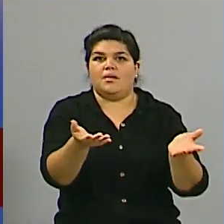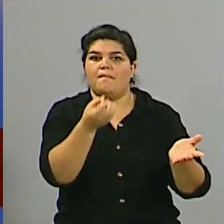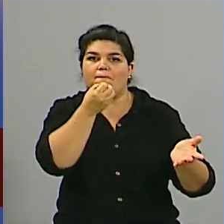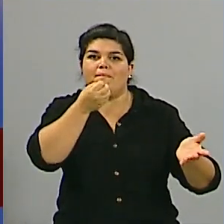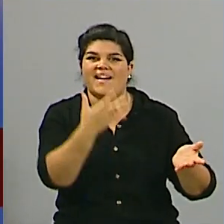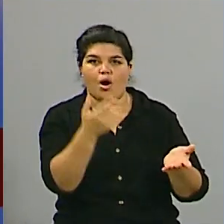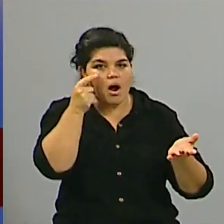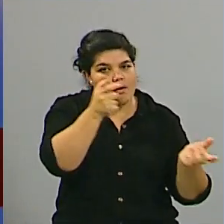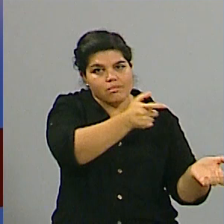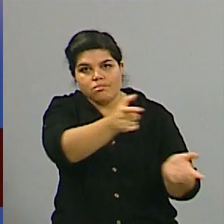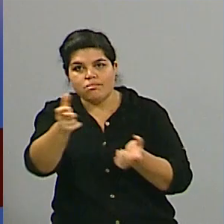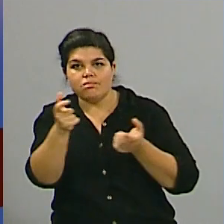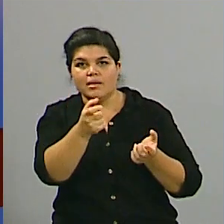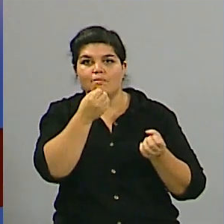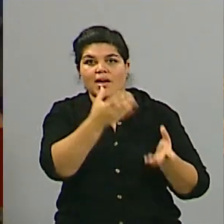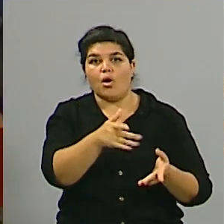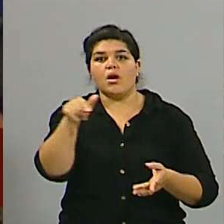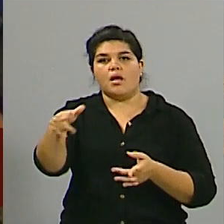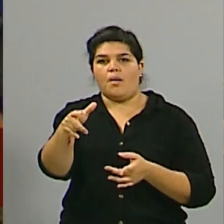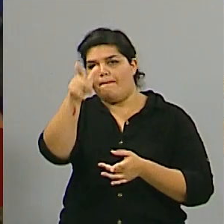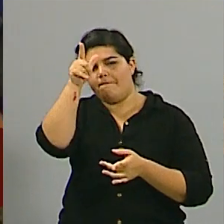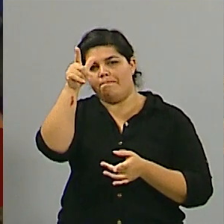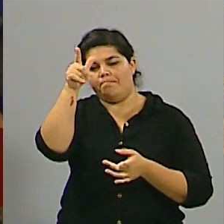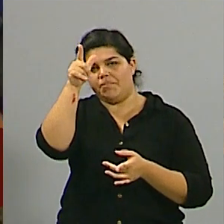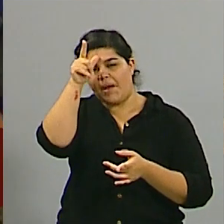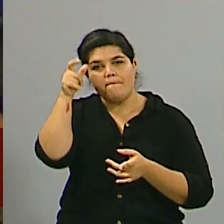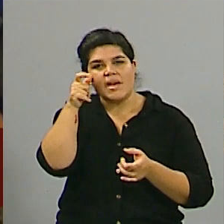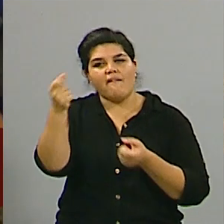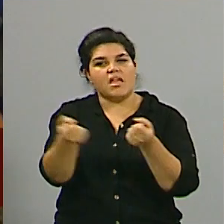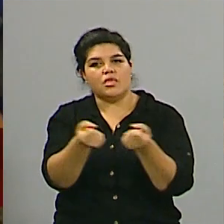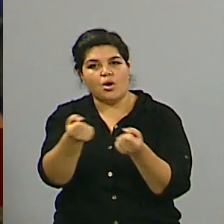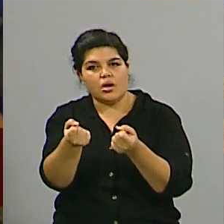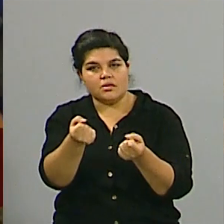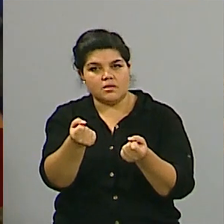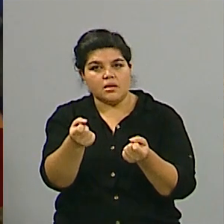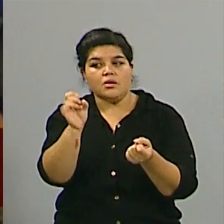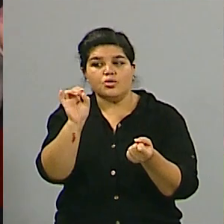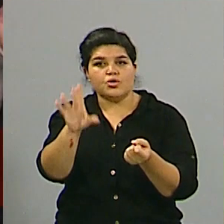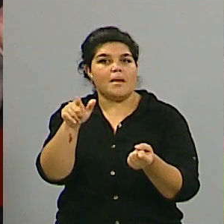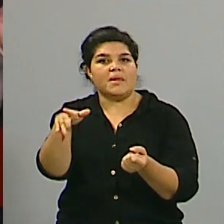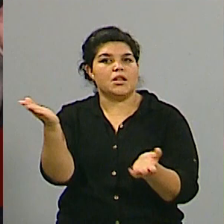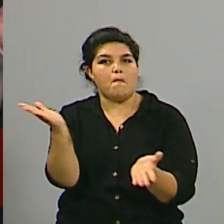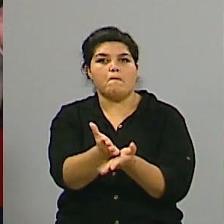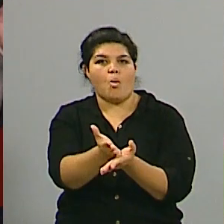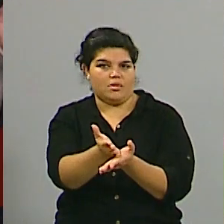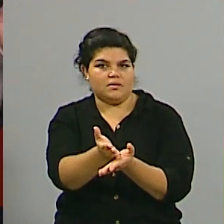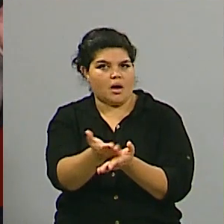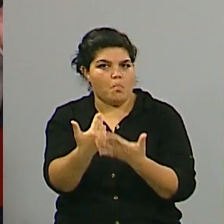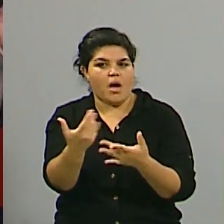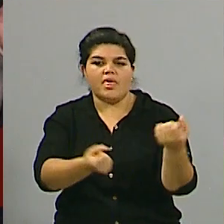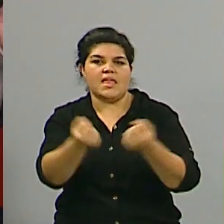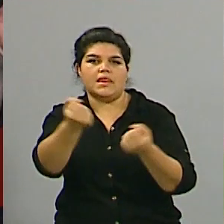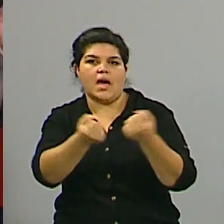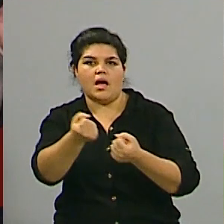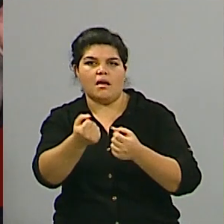que tienen es realizar multas de tránsito. Bueno, nosotros creemos que tenemos que volver a construir un cuerpo de preventores que permita, por ejemplo,